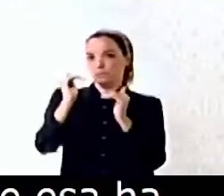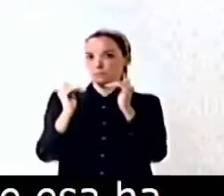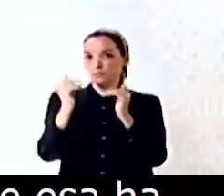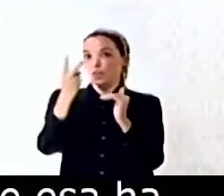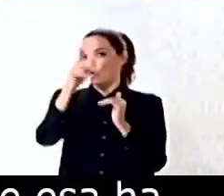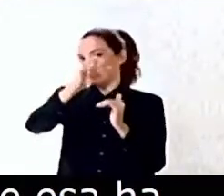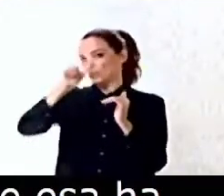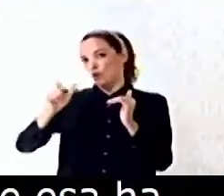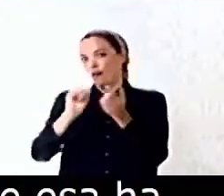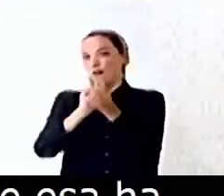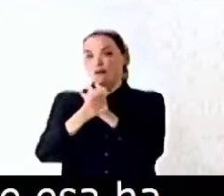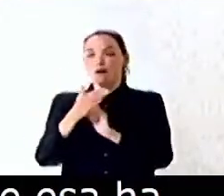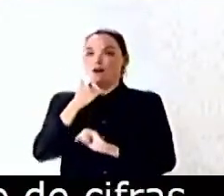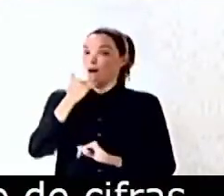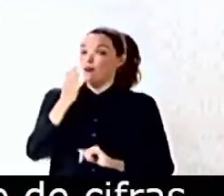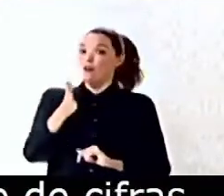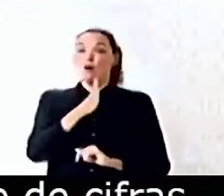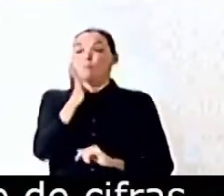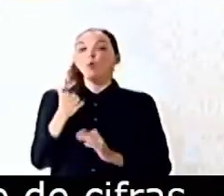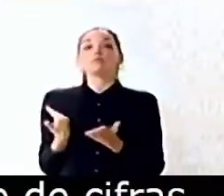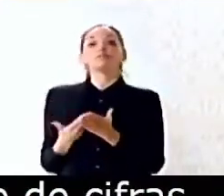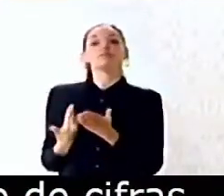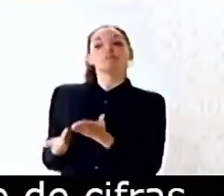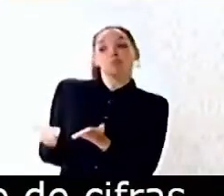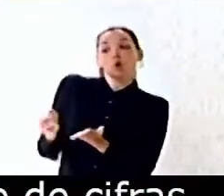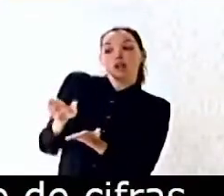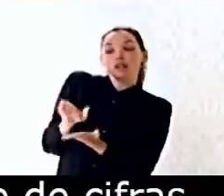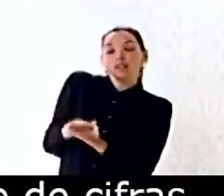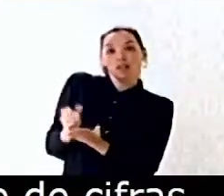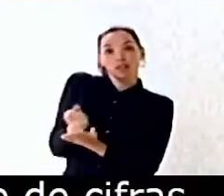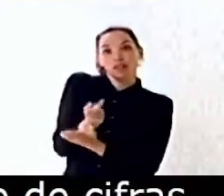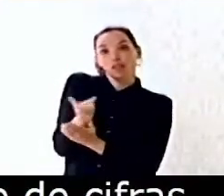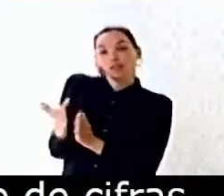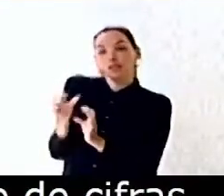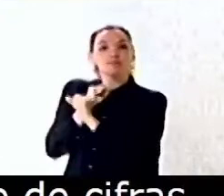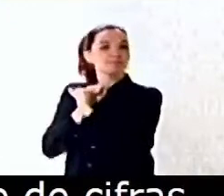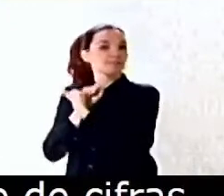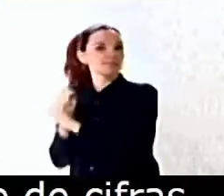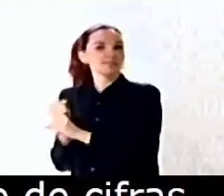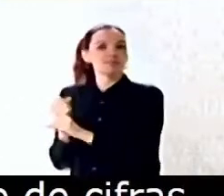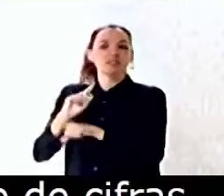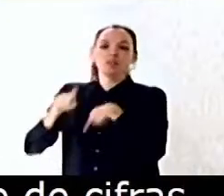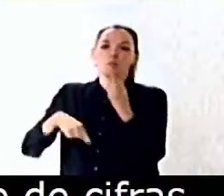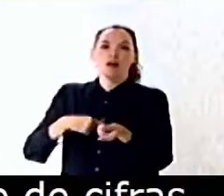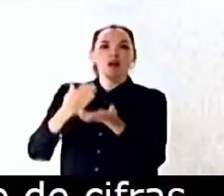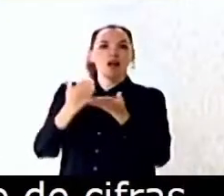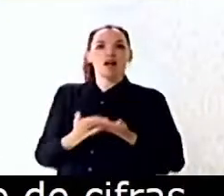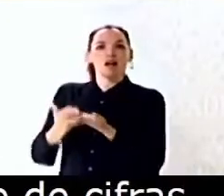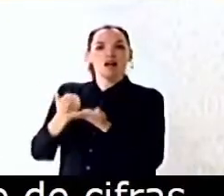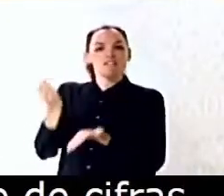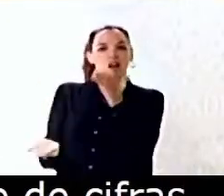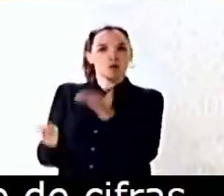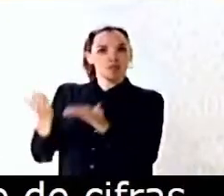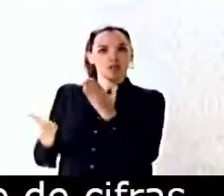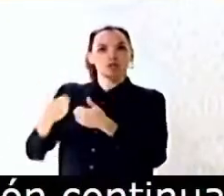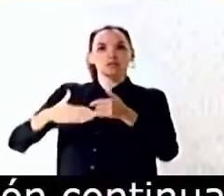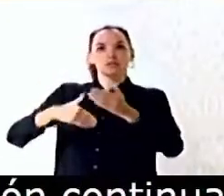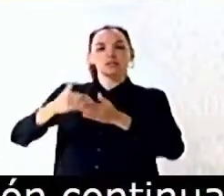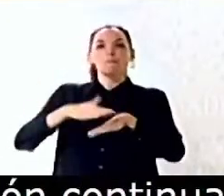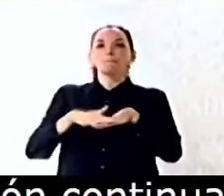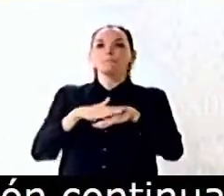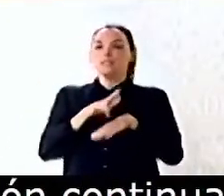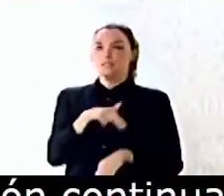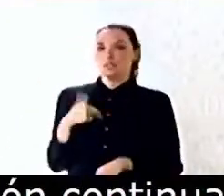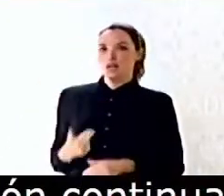personas porque los datos de mortalidad siempre están sujetos a una evaluación continua por parte del Ministerio de Sanidad,